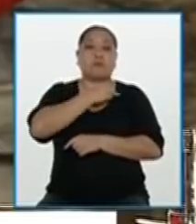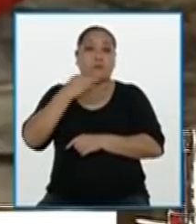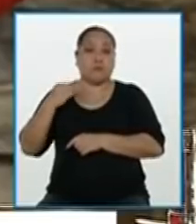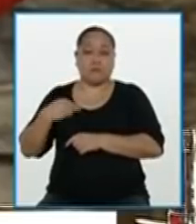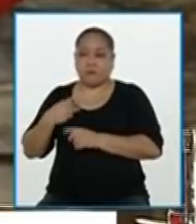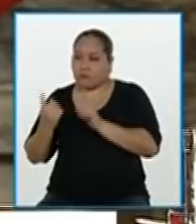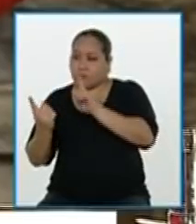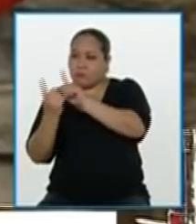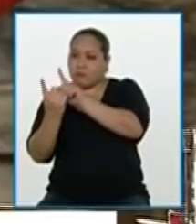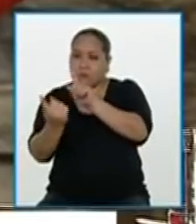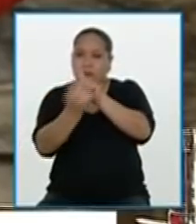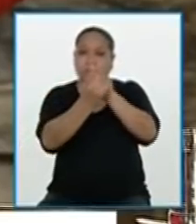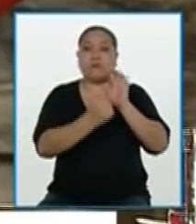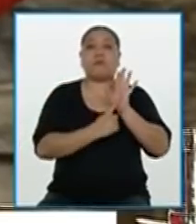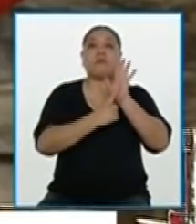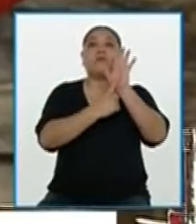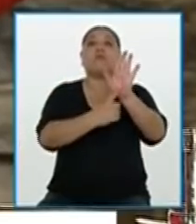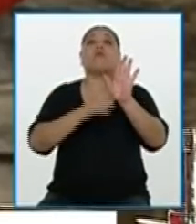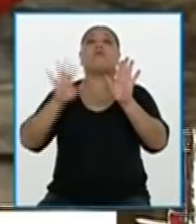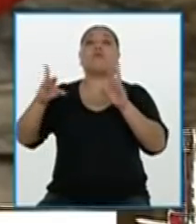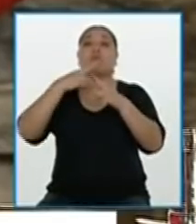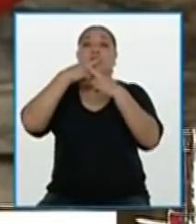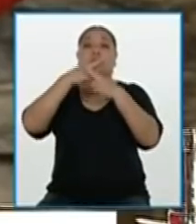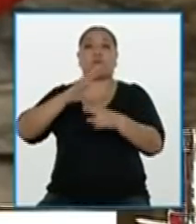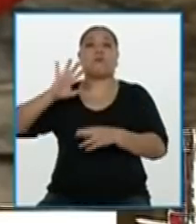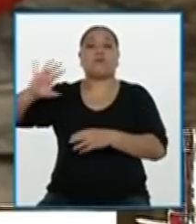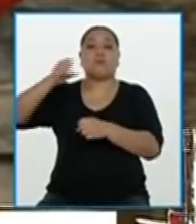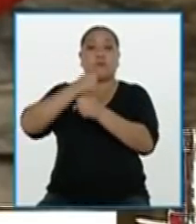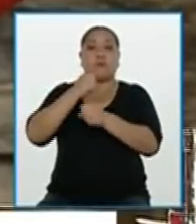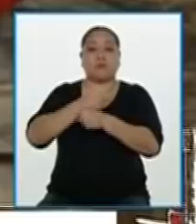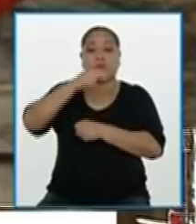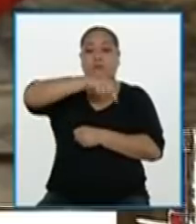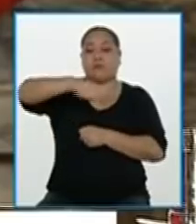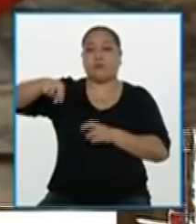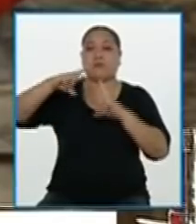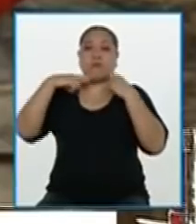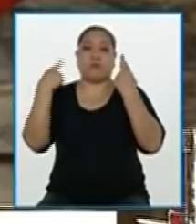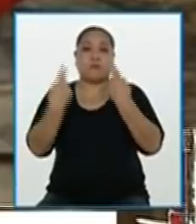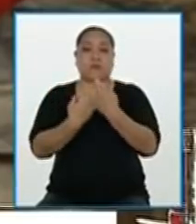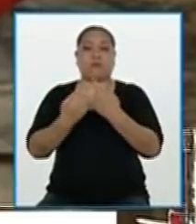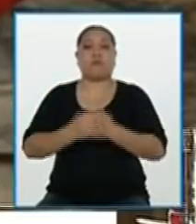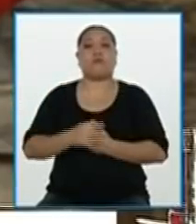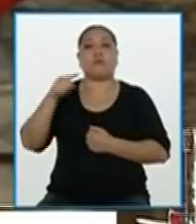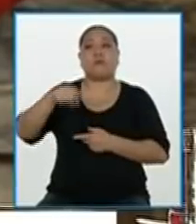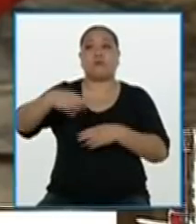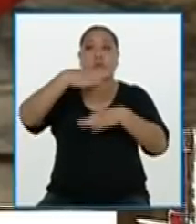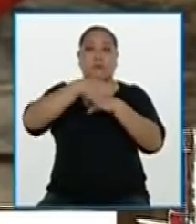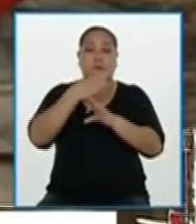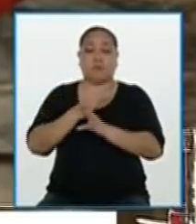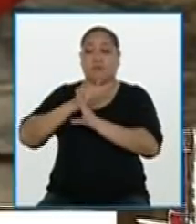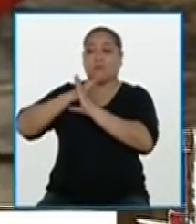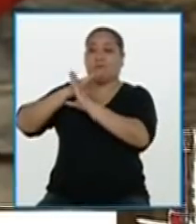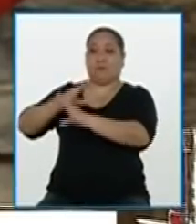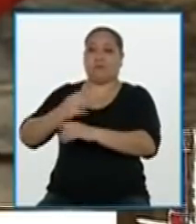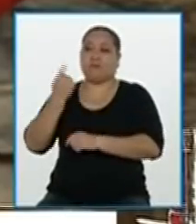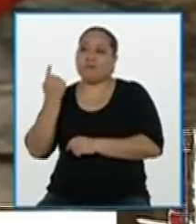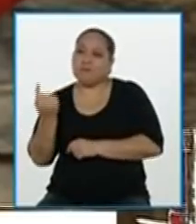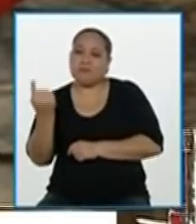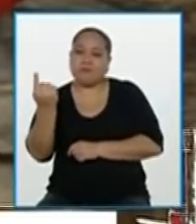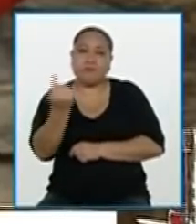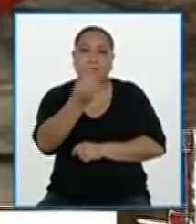no usar recursos públicos en empresas que de repente ya no van a estar vigentes, haga lo que uno haga de acá a un año a